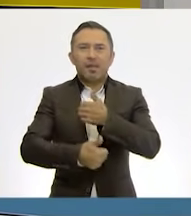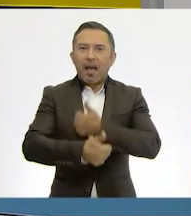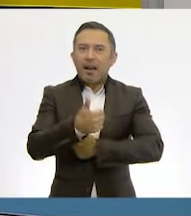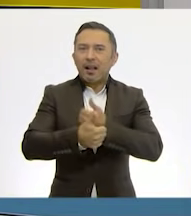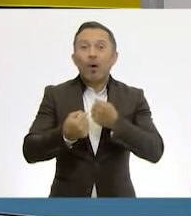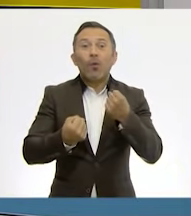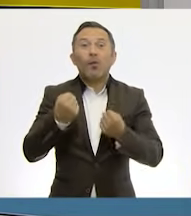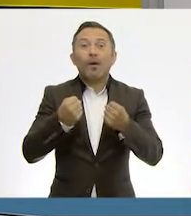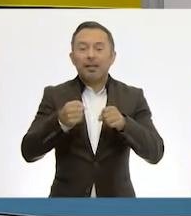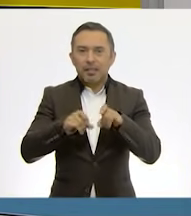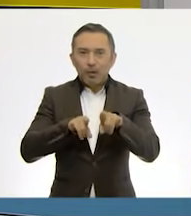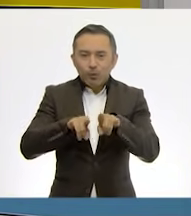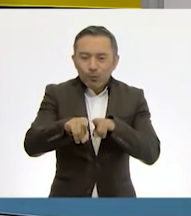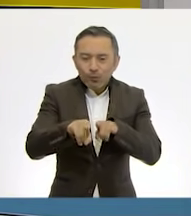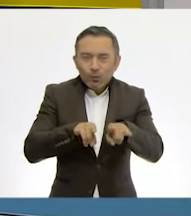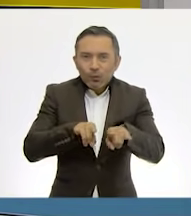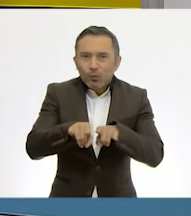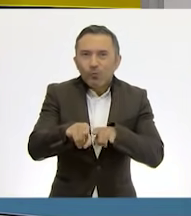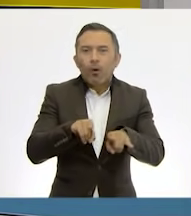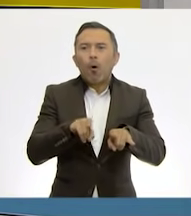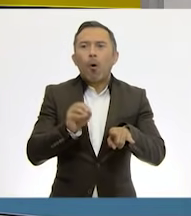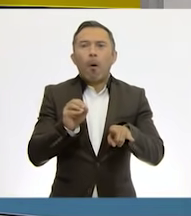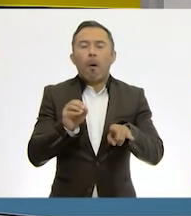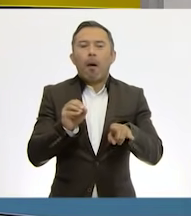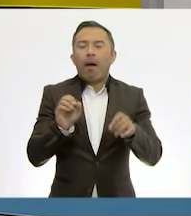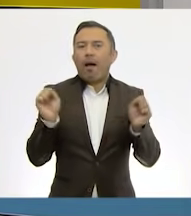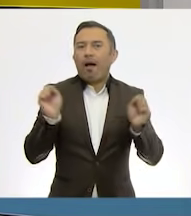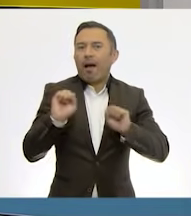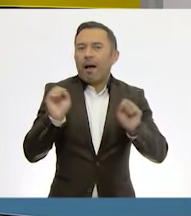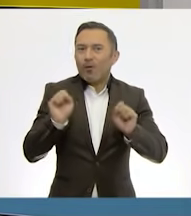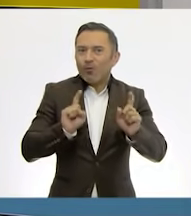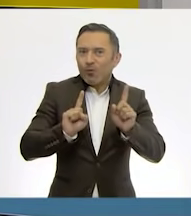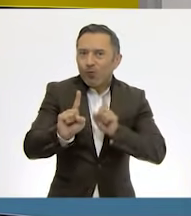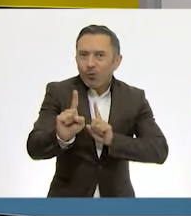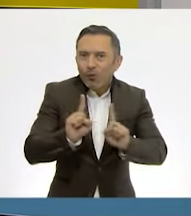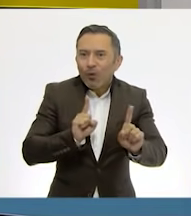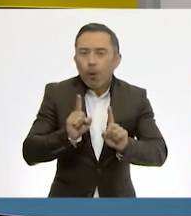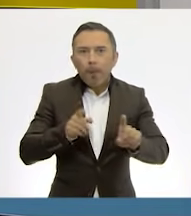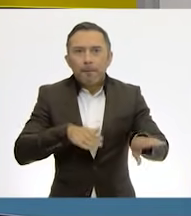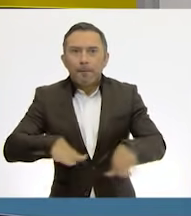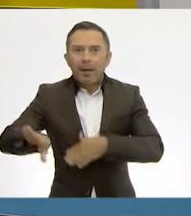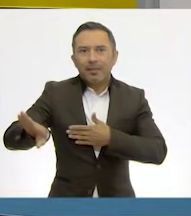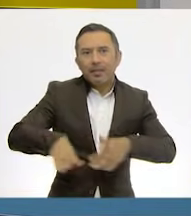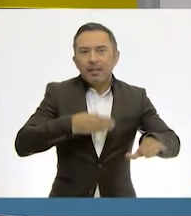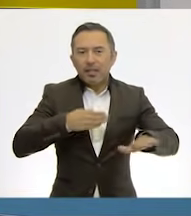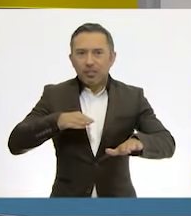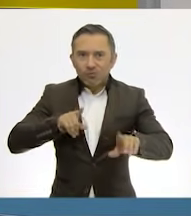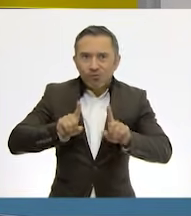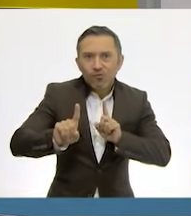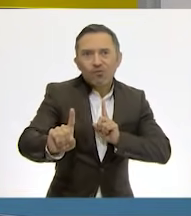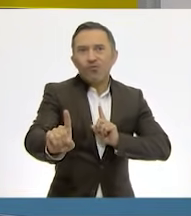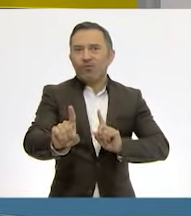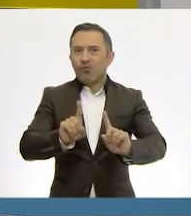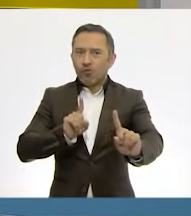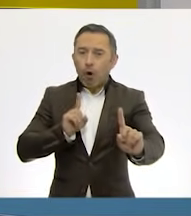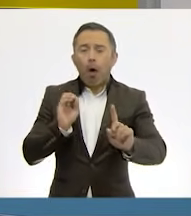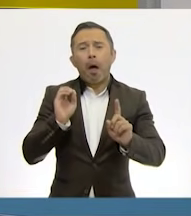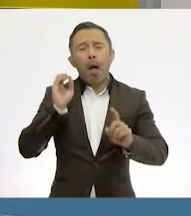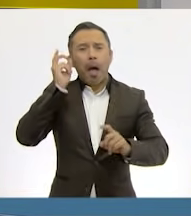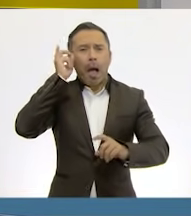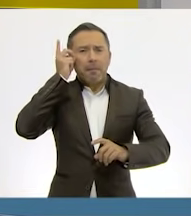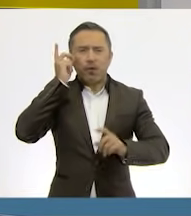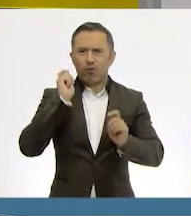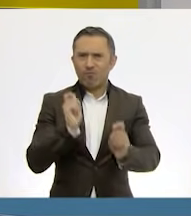cochecitos, de juguete, pueden ser carreras a pie, en patines, o hasta con caballos. Pero el día de hoy